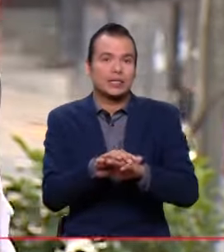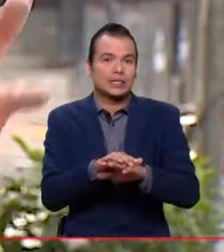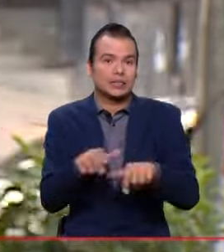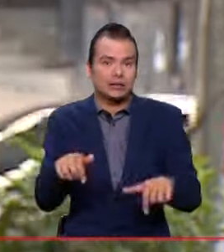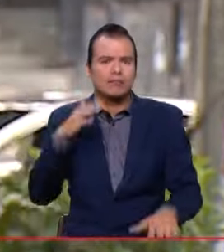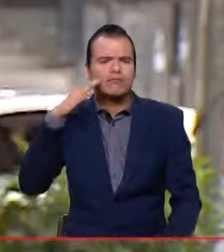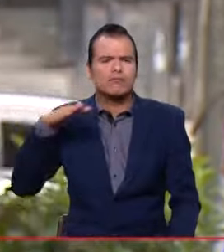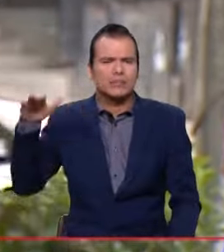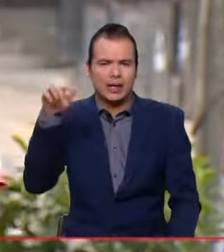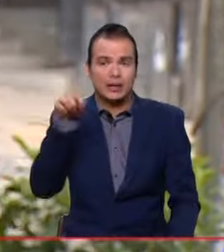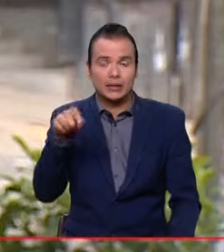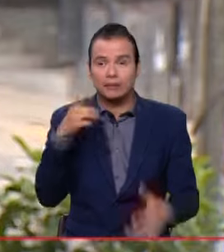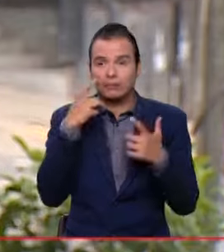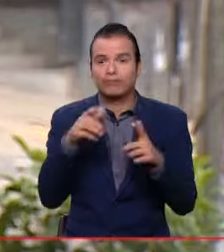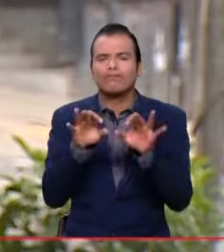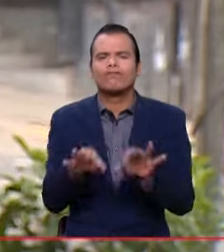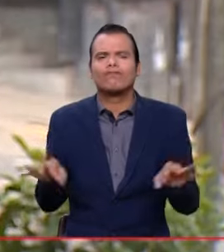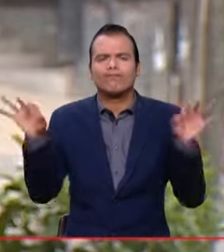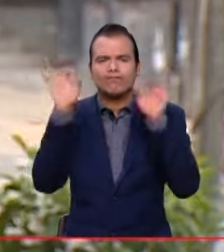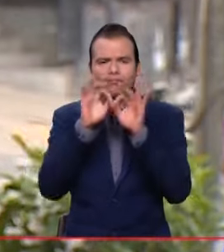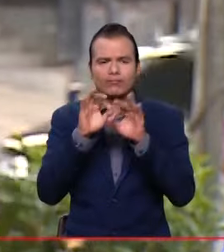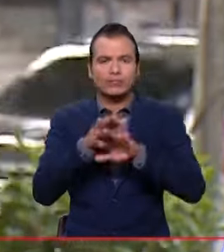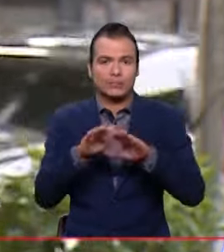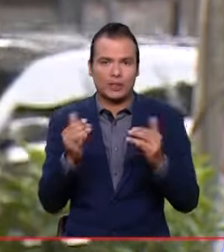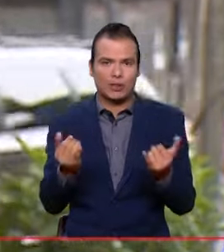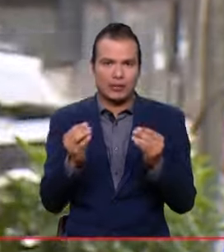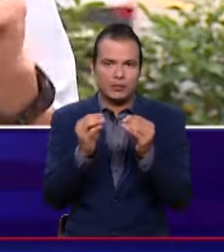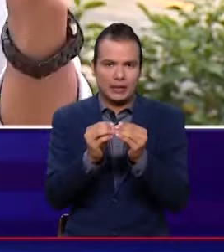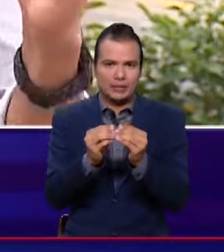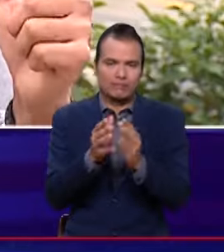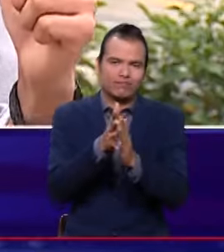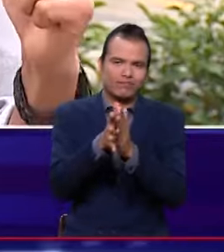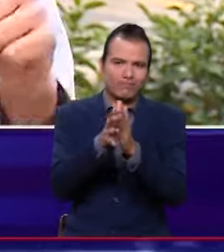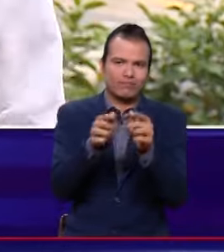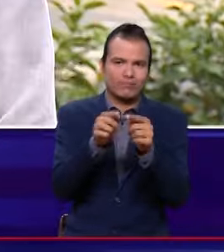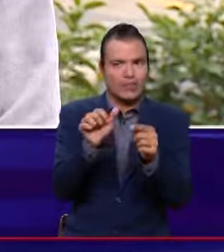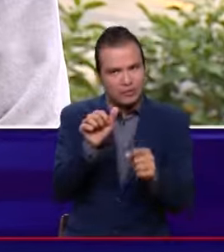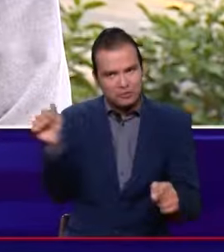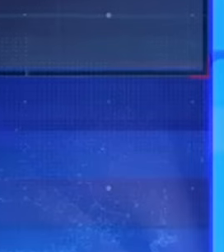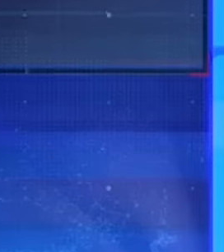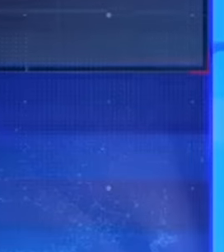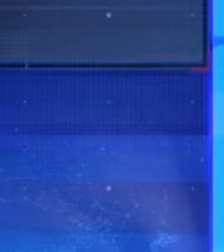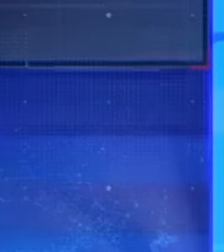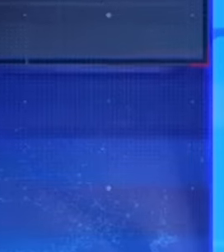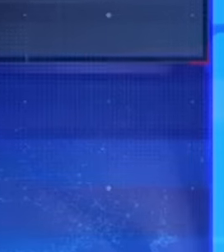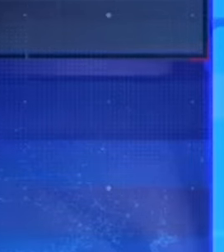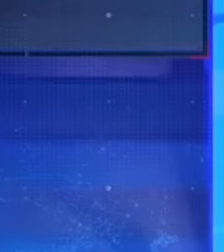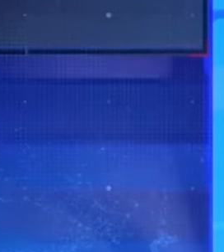tan importante de la ciudad. Esta es toda la información, en unos minutos regresamos con más desde otro punto.